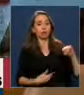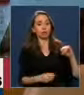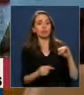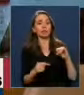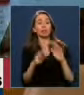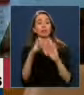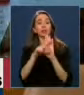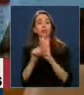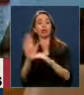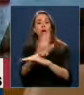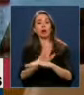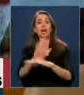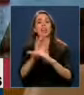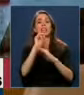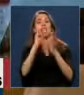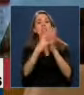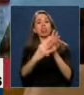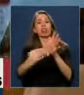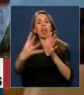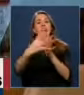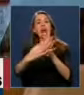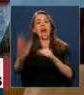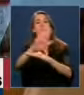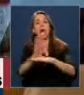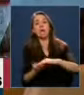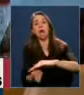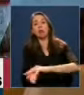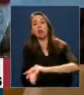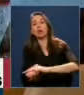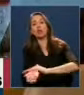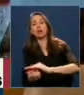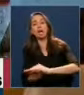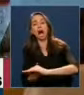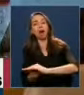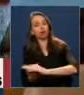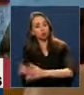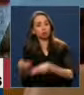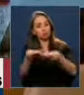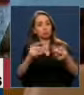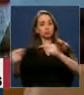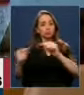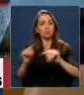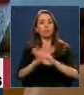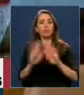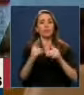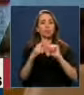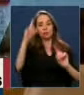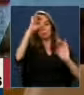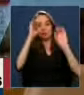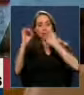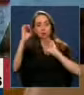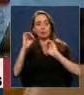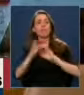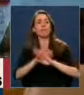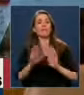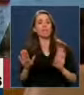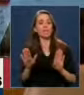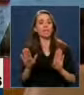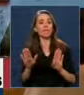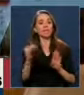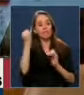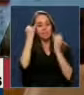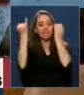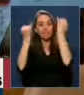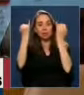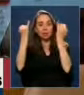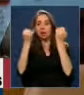telarañas a esa reforma de pensiones que tienen guardadas en un cajón. Terminemos con esas diferencias, terminemos con los